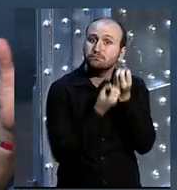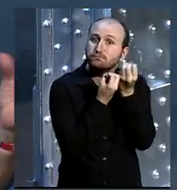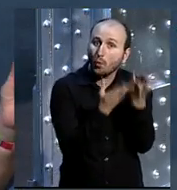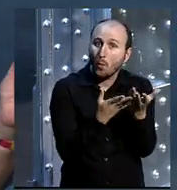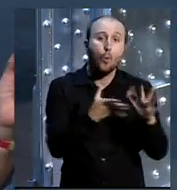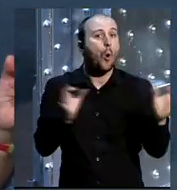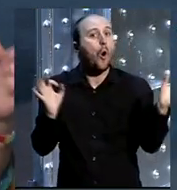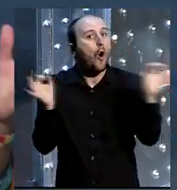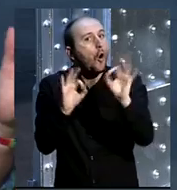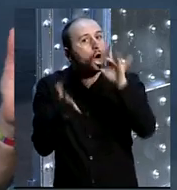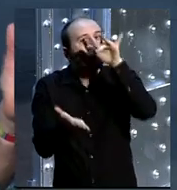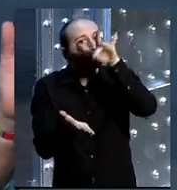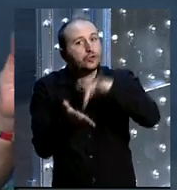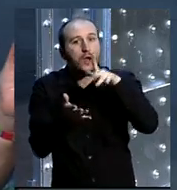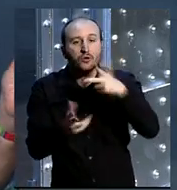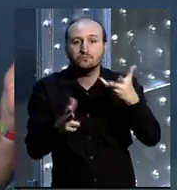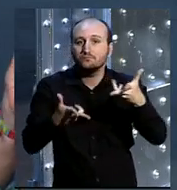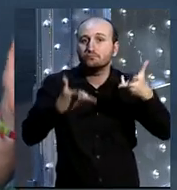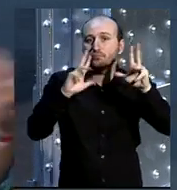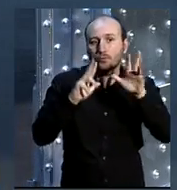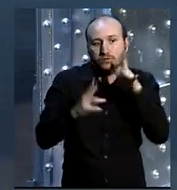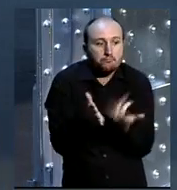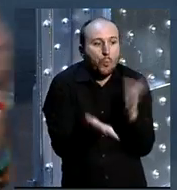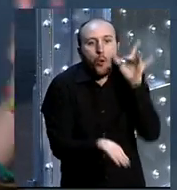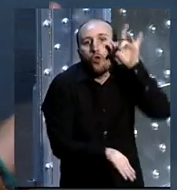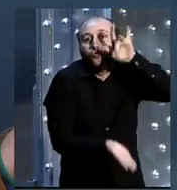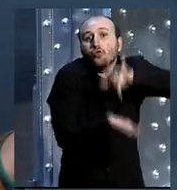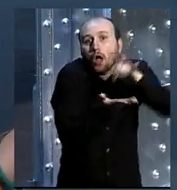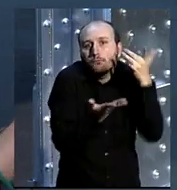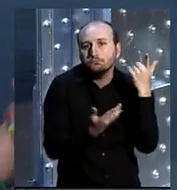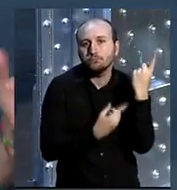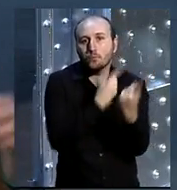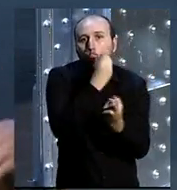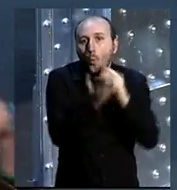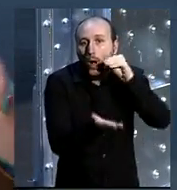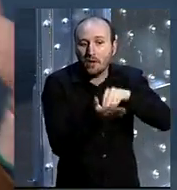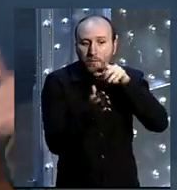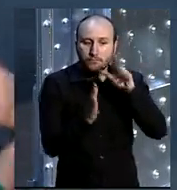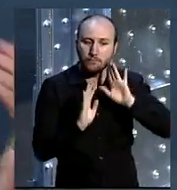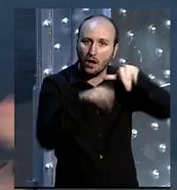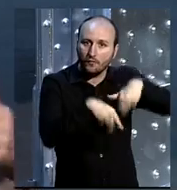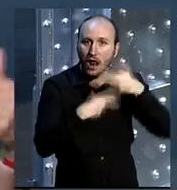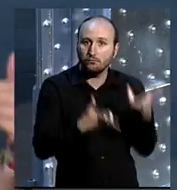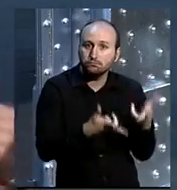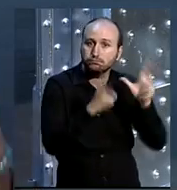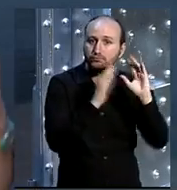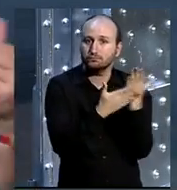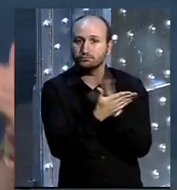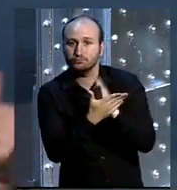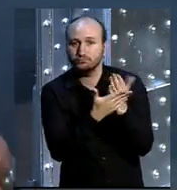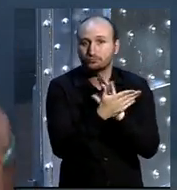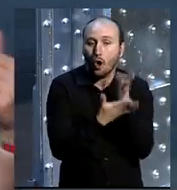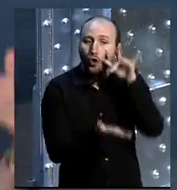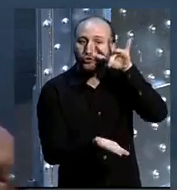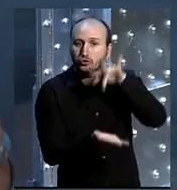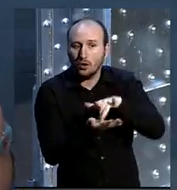un consentimiento explícito en un momento determinado, pero que permite interoperar sin que